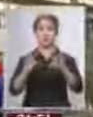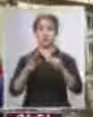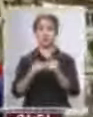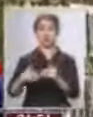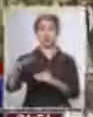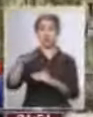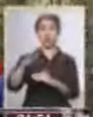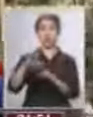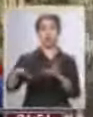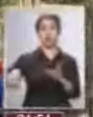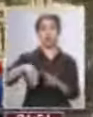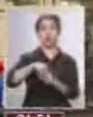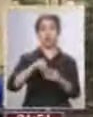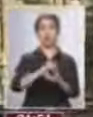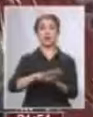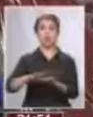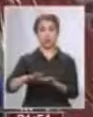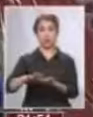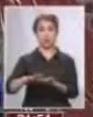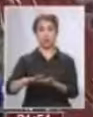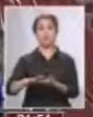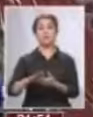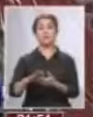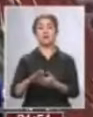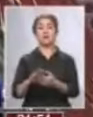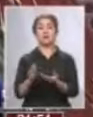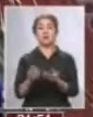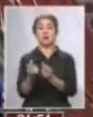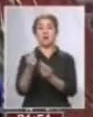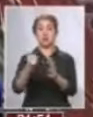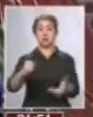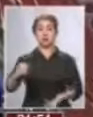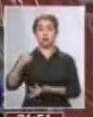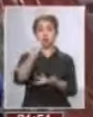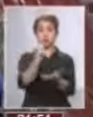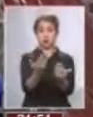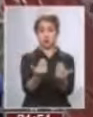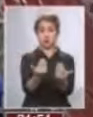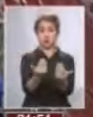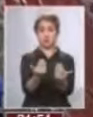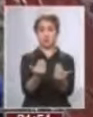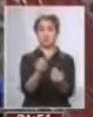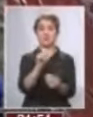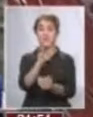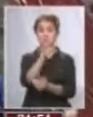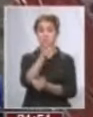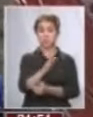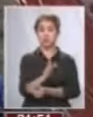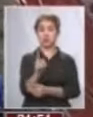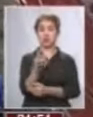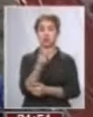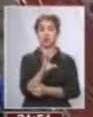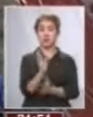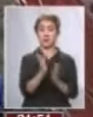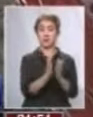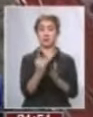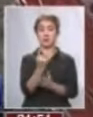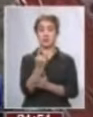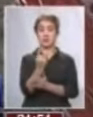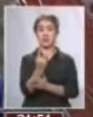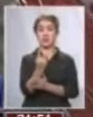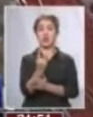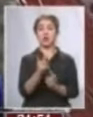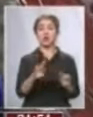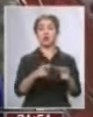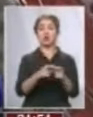superior, que incluirá la gratuidad. El volumen de recursos que hubiéramos requerido para que ese 60% no fuera solamente de la Universidad del Consejo de